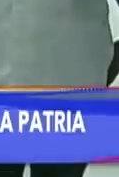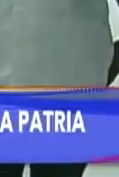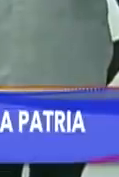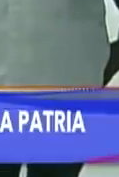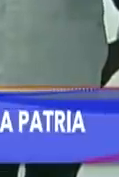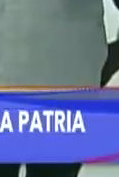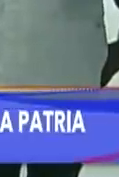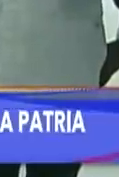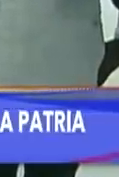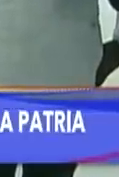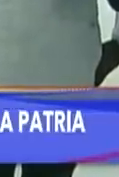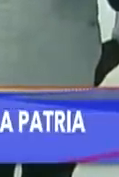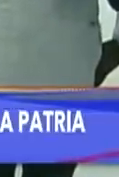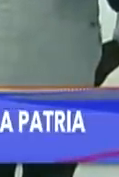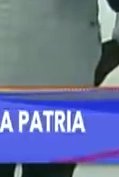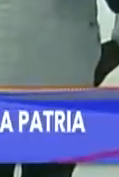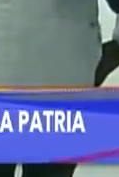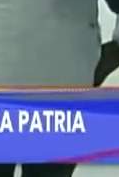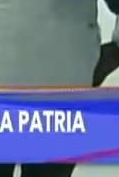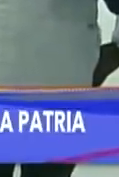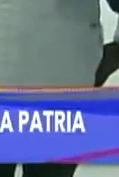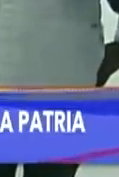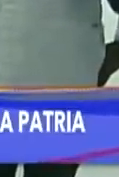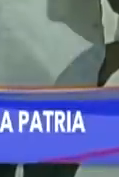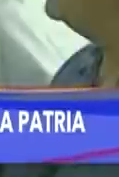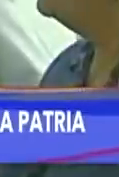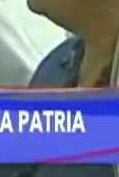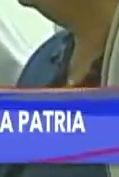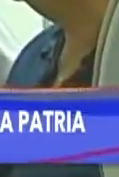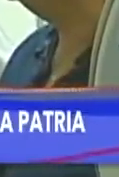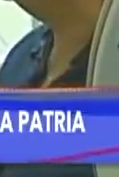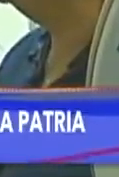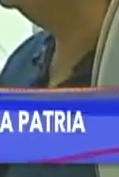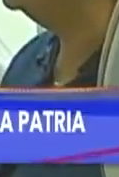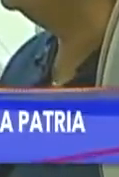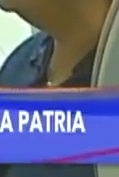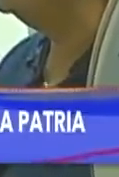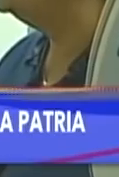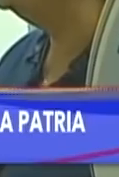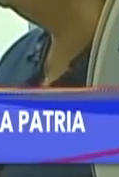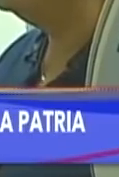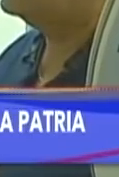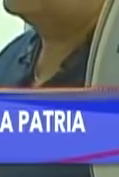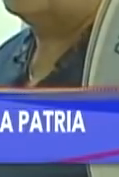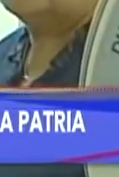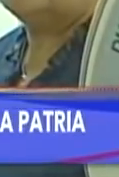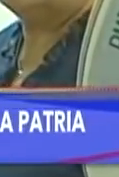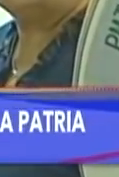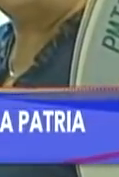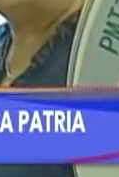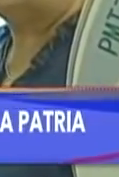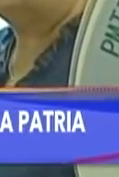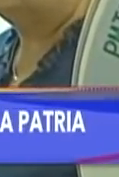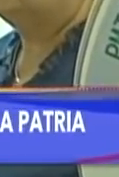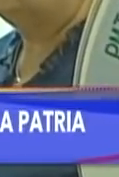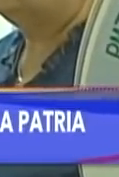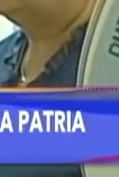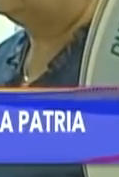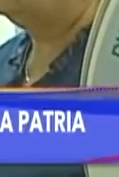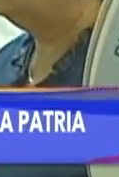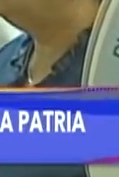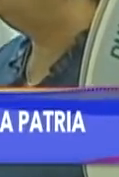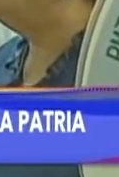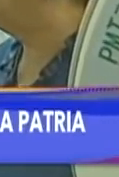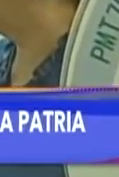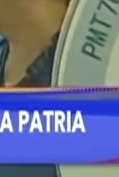el ritmo cardíaco, la tensión arterial y el patrón de oxígeno de nuestro paciente a medida que se va realizando la actividad